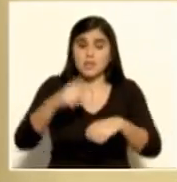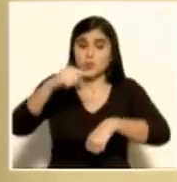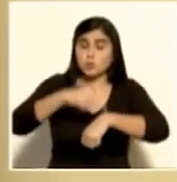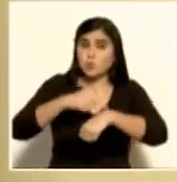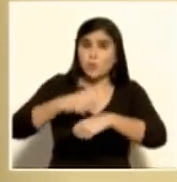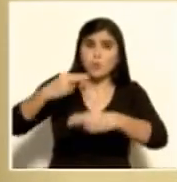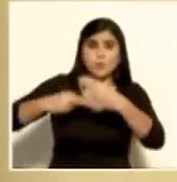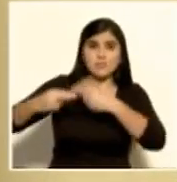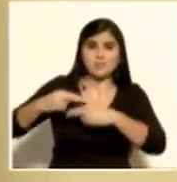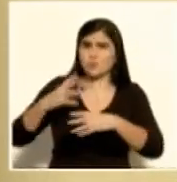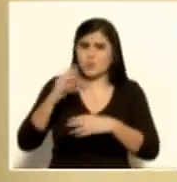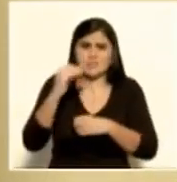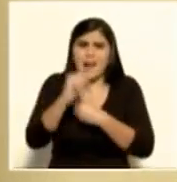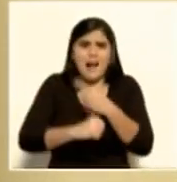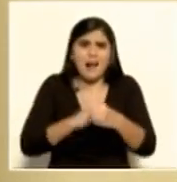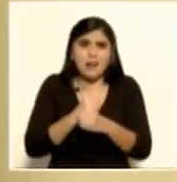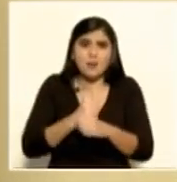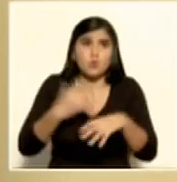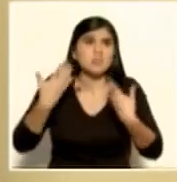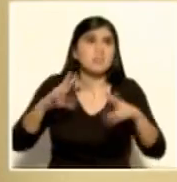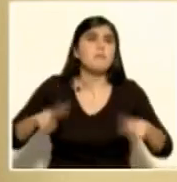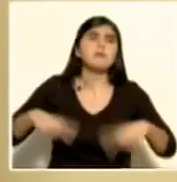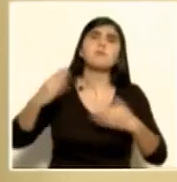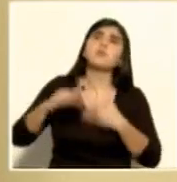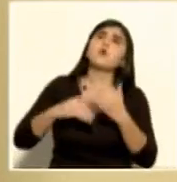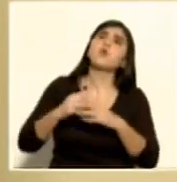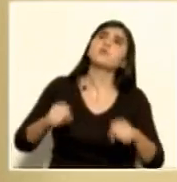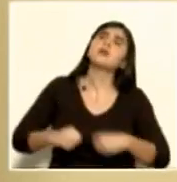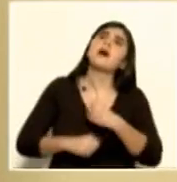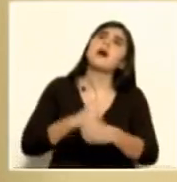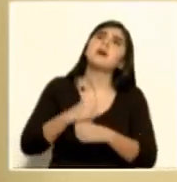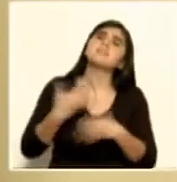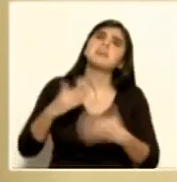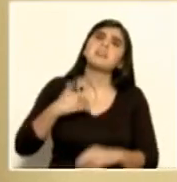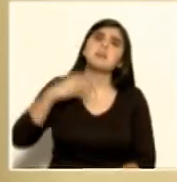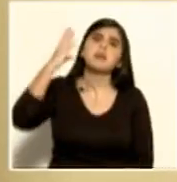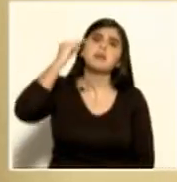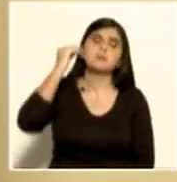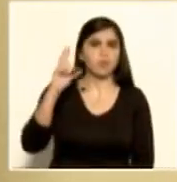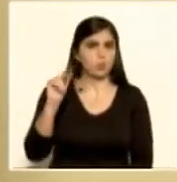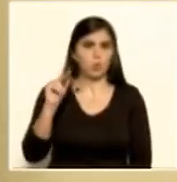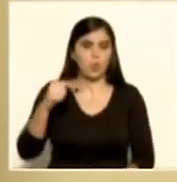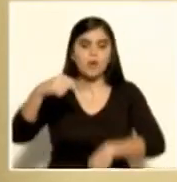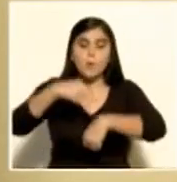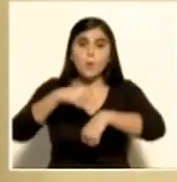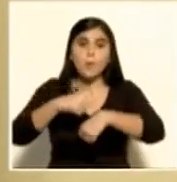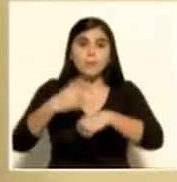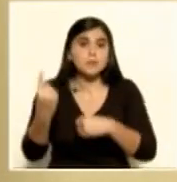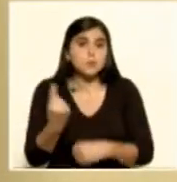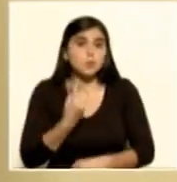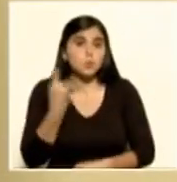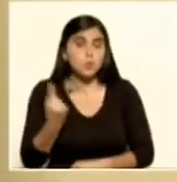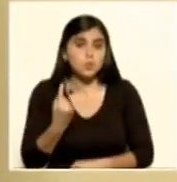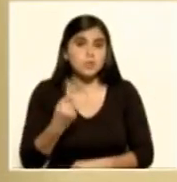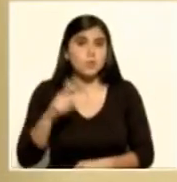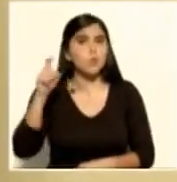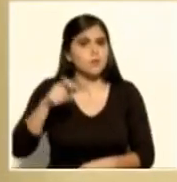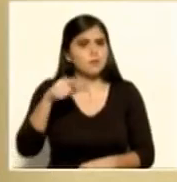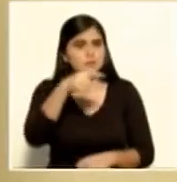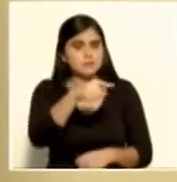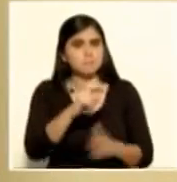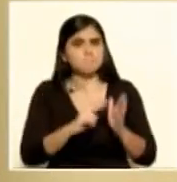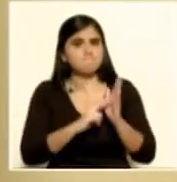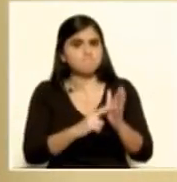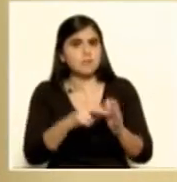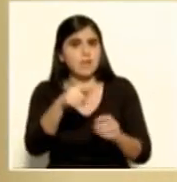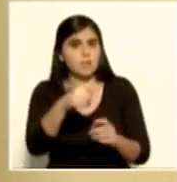que vivimos todos los años, es un momento único y que tenemos que de verdad sumarnos y que ellos también sean líderes en esa supervisión